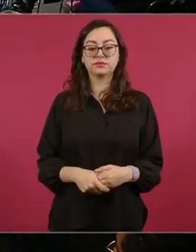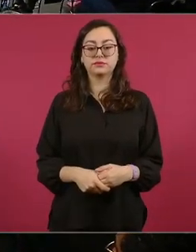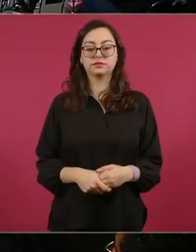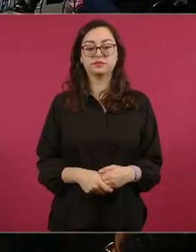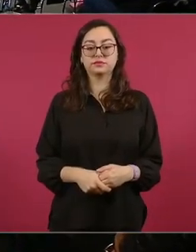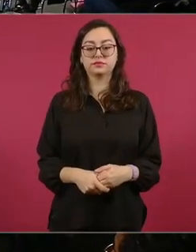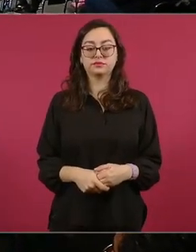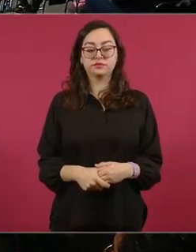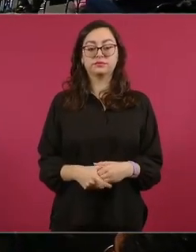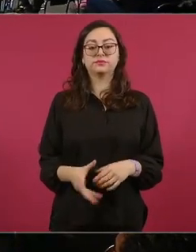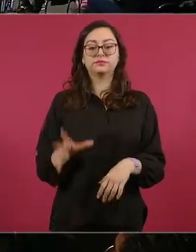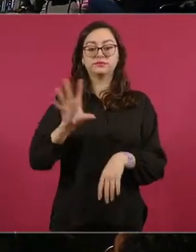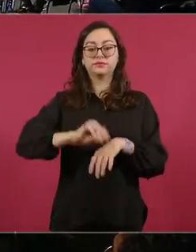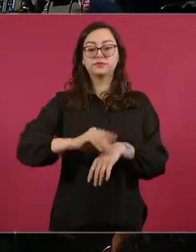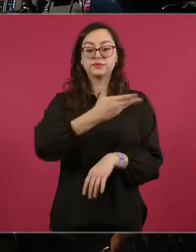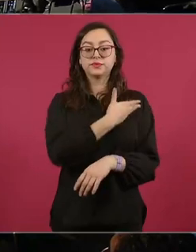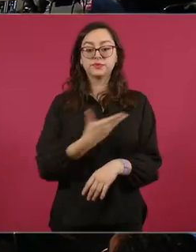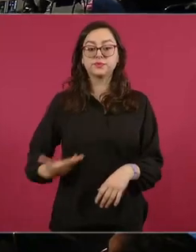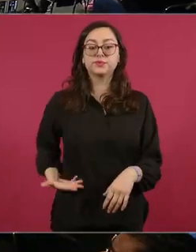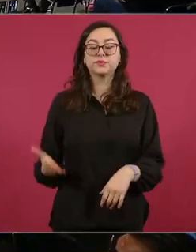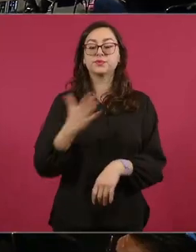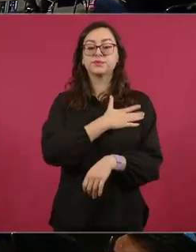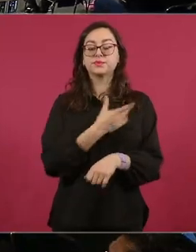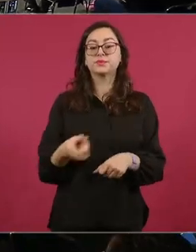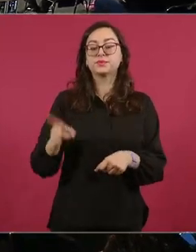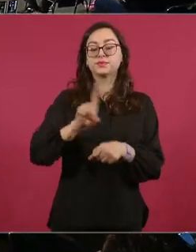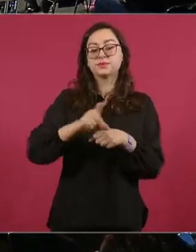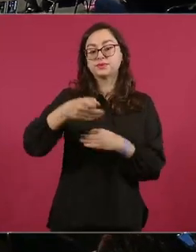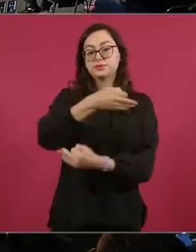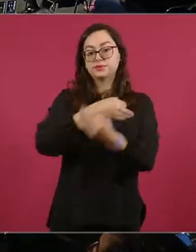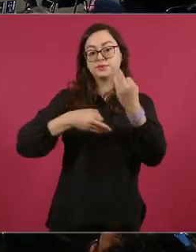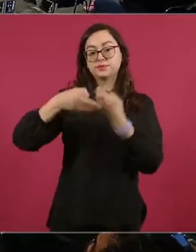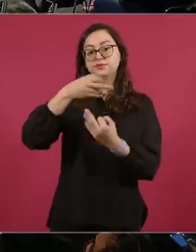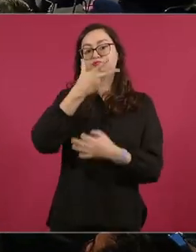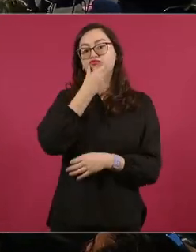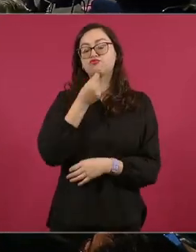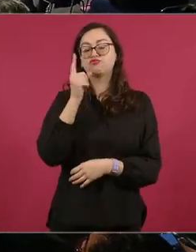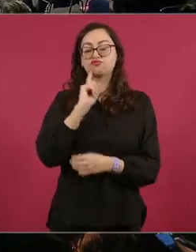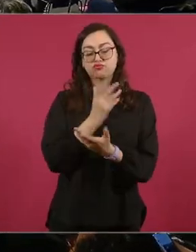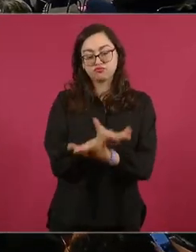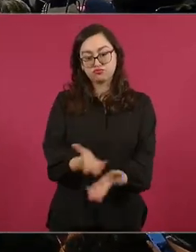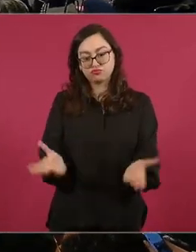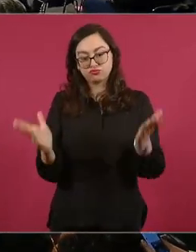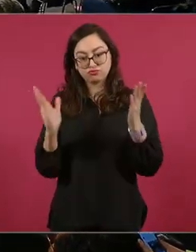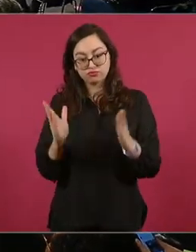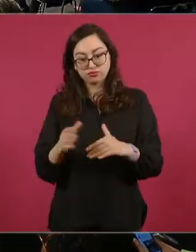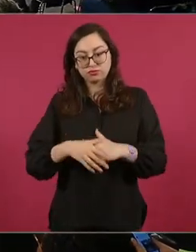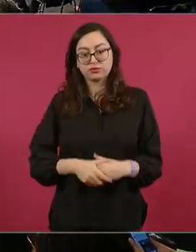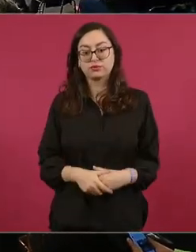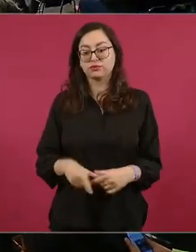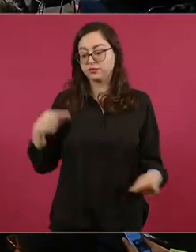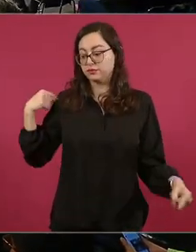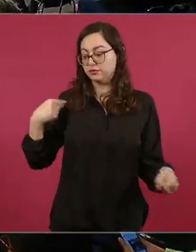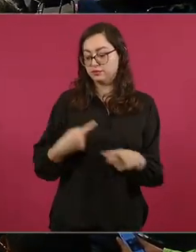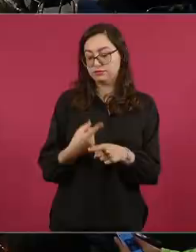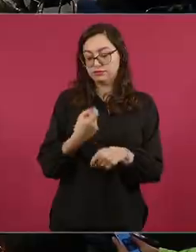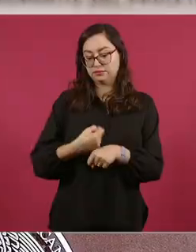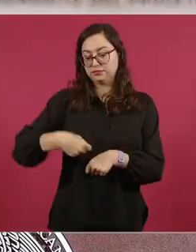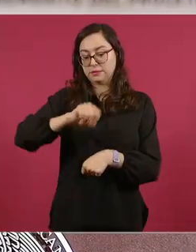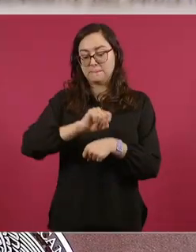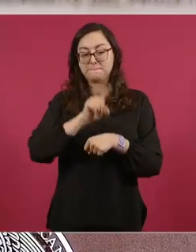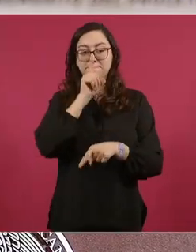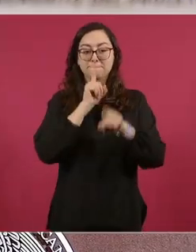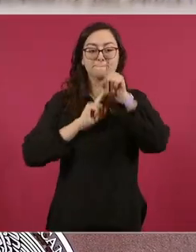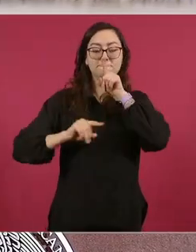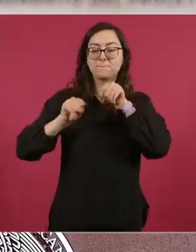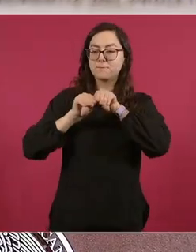Con su permiso, señor presidente, buenos días a todas, a todos. Esta es la sección ¿Quiénes quieren las mentiras de la semana? Hoy es 7 de febrero